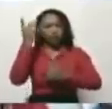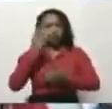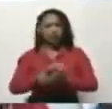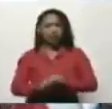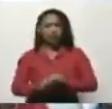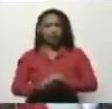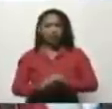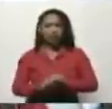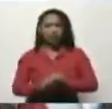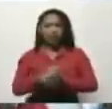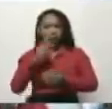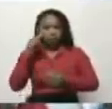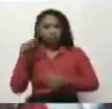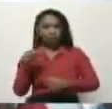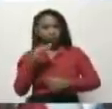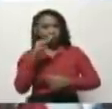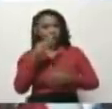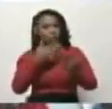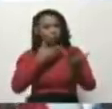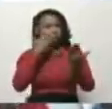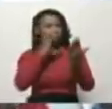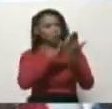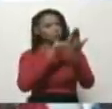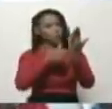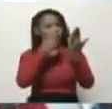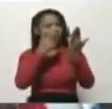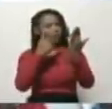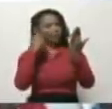vayan y mírense en el espejo y